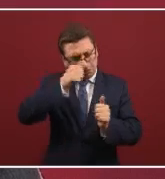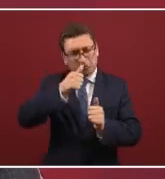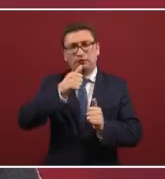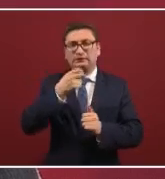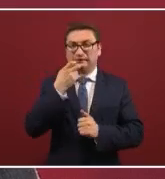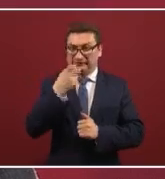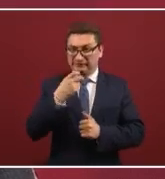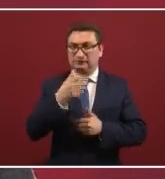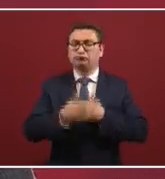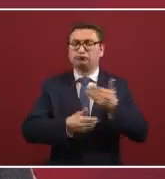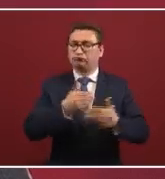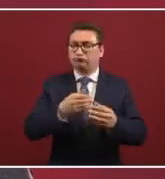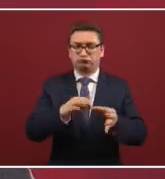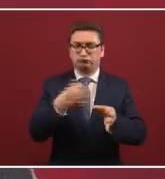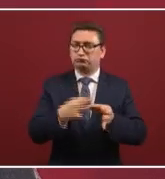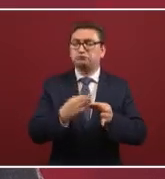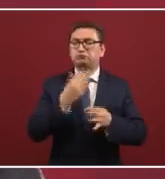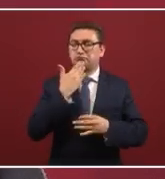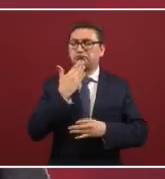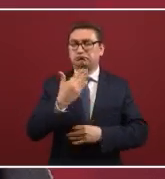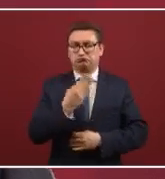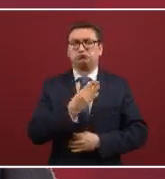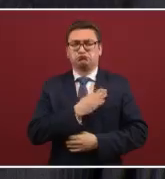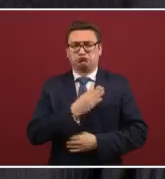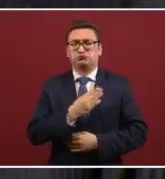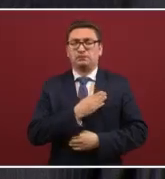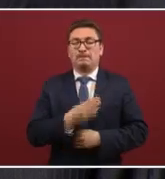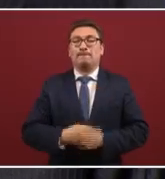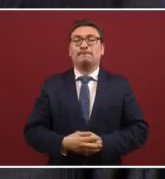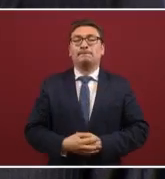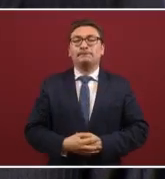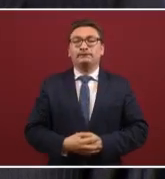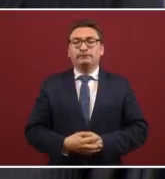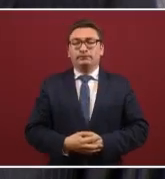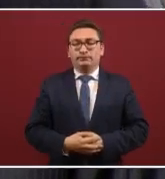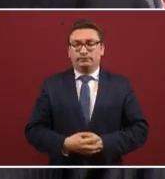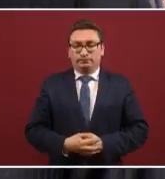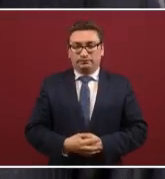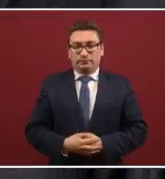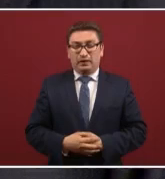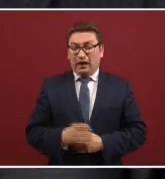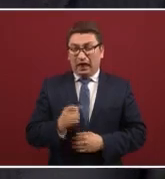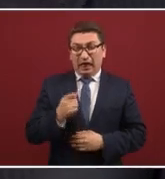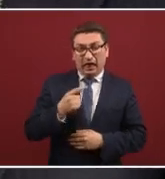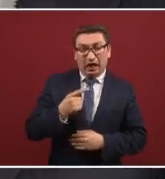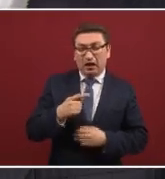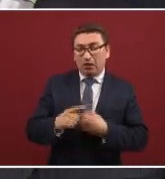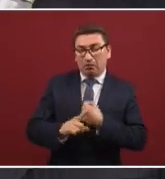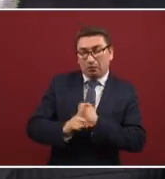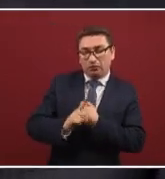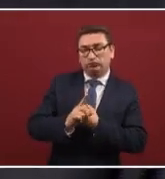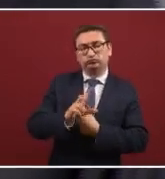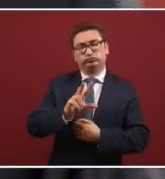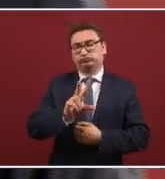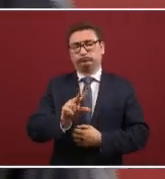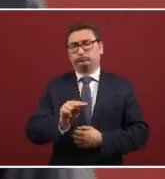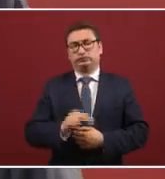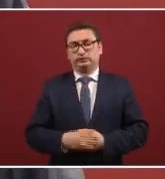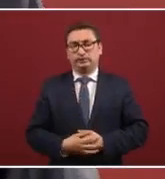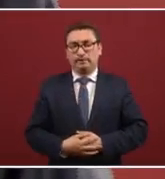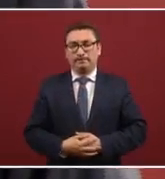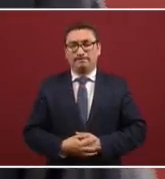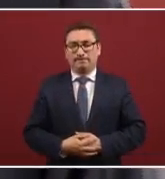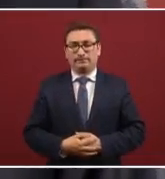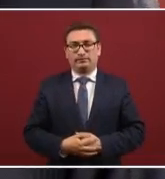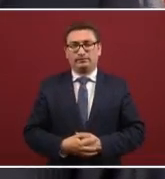que no haya ni siquiera escaramuzas en